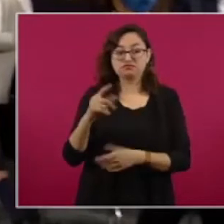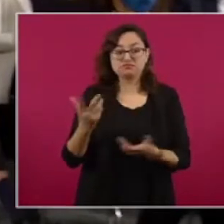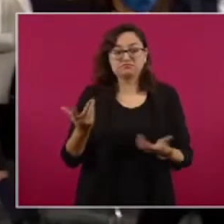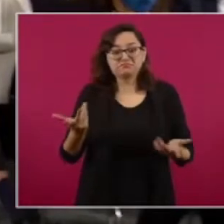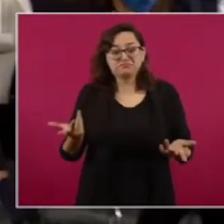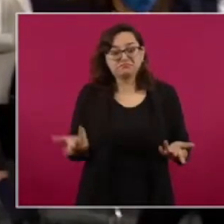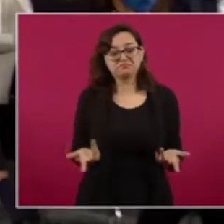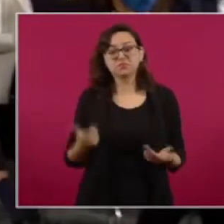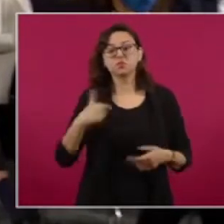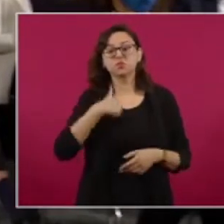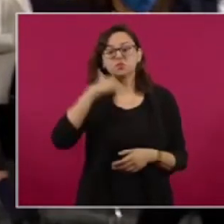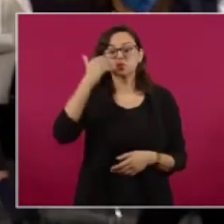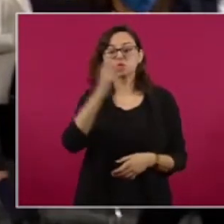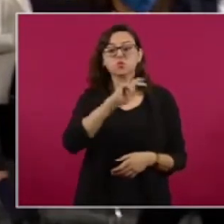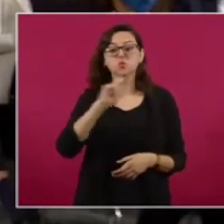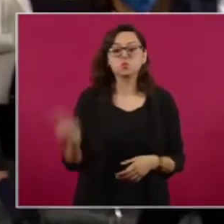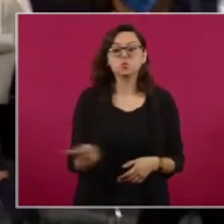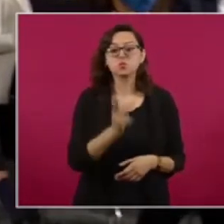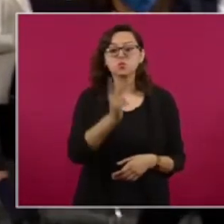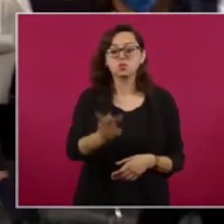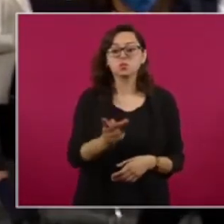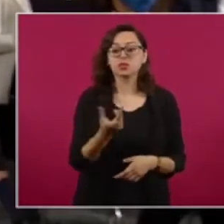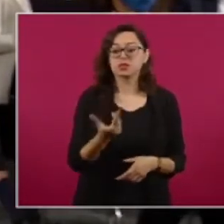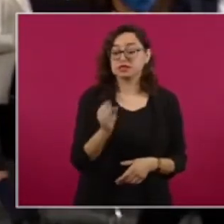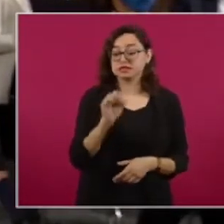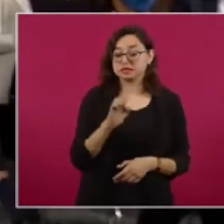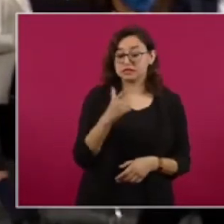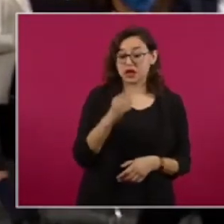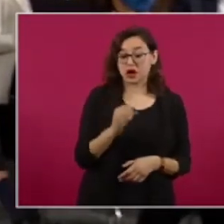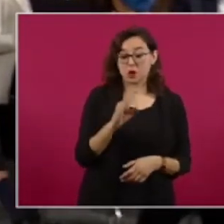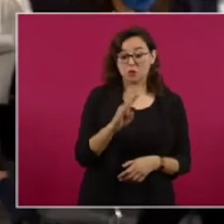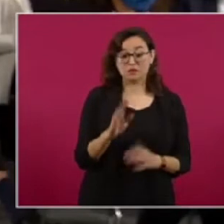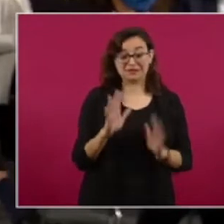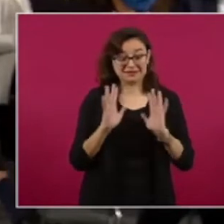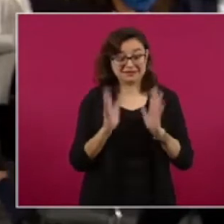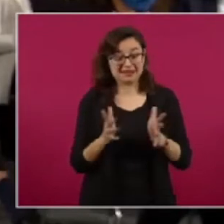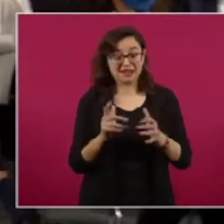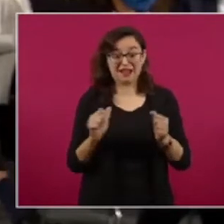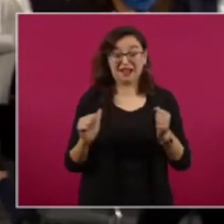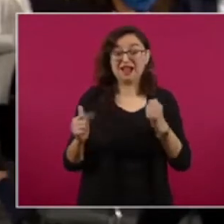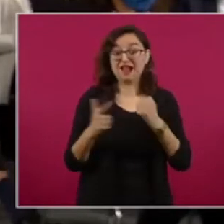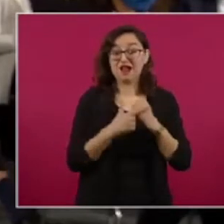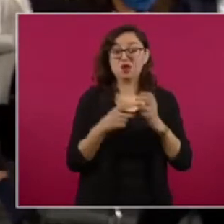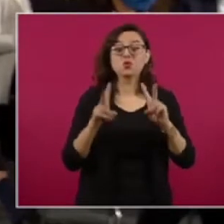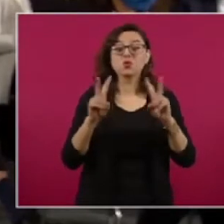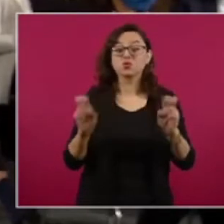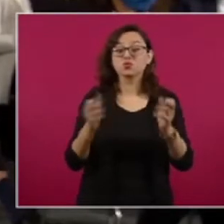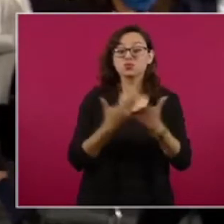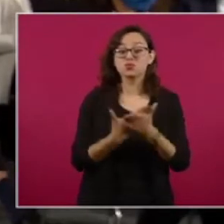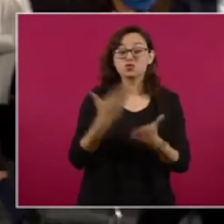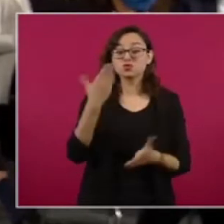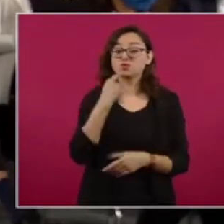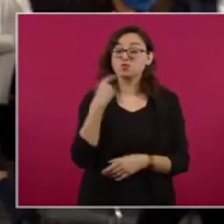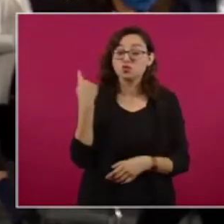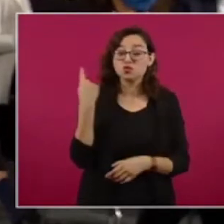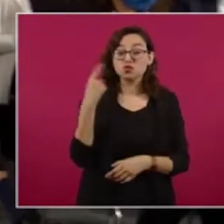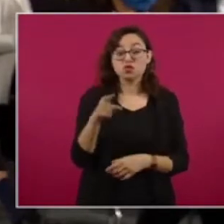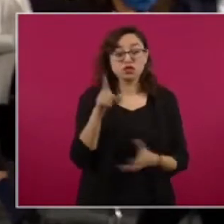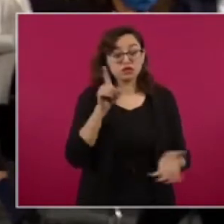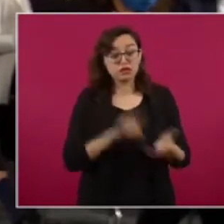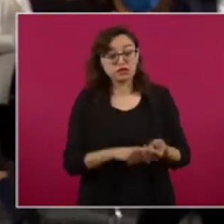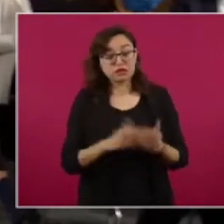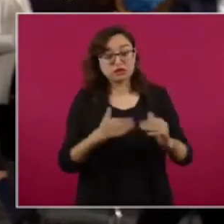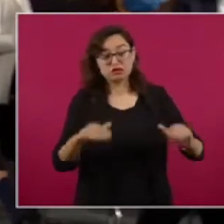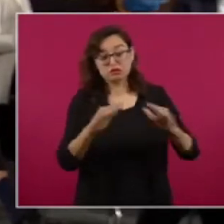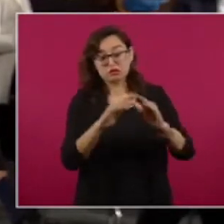si la Secretaría de Gobernación ya presentó alguna denuncia por estas violaciones que ocurrieron en contra